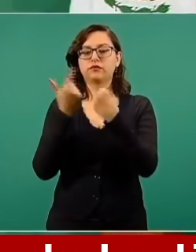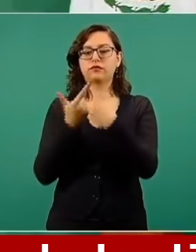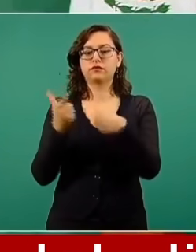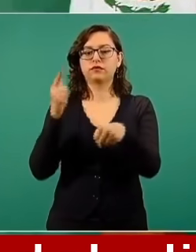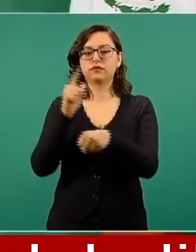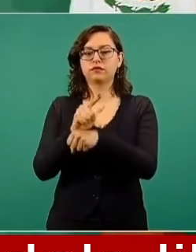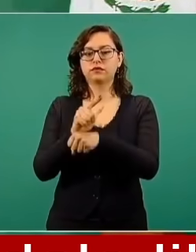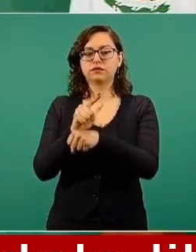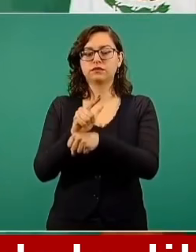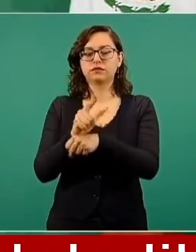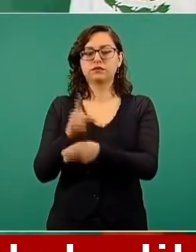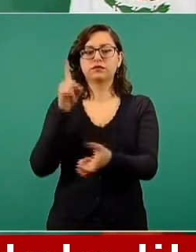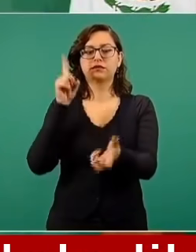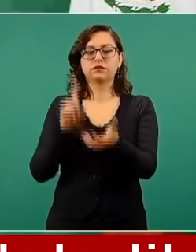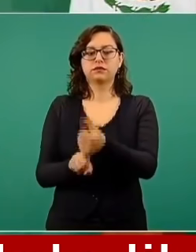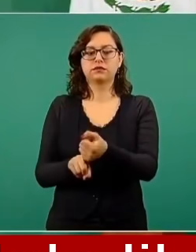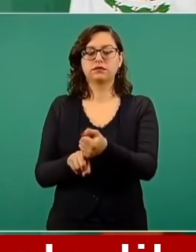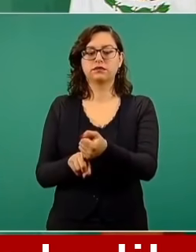de